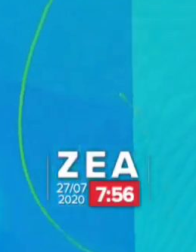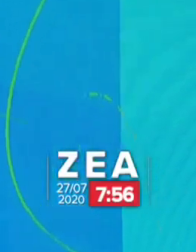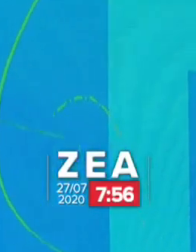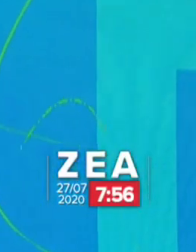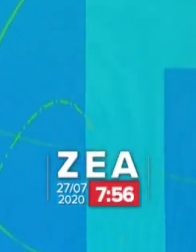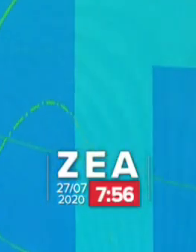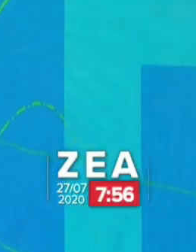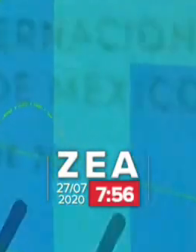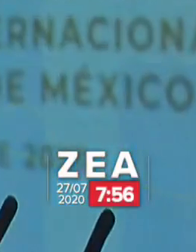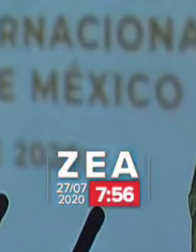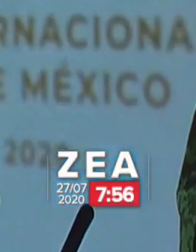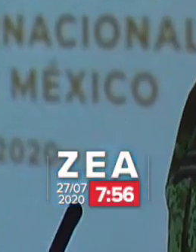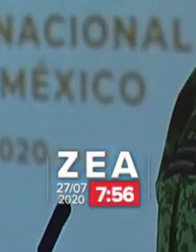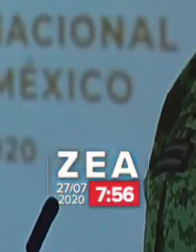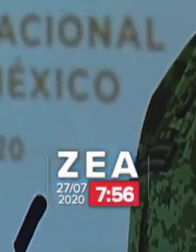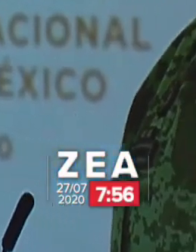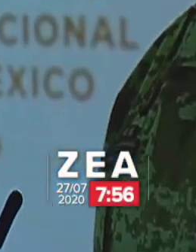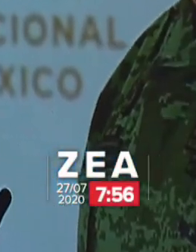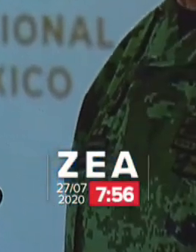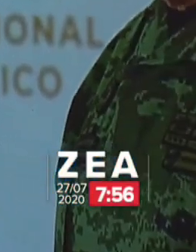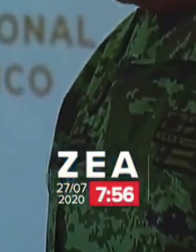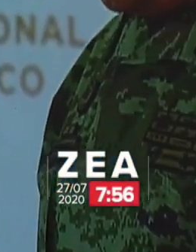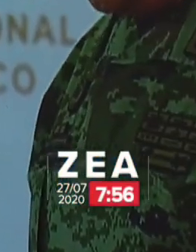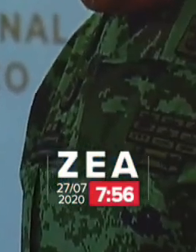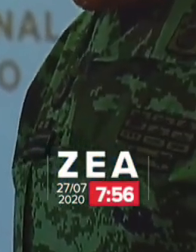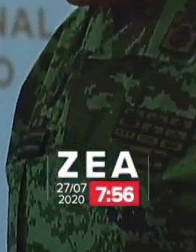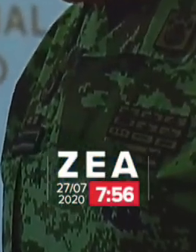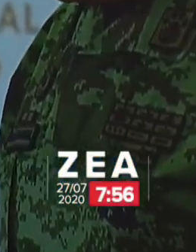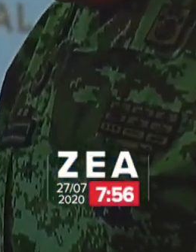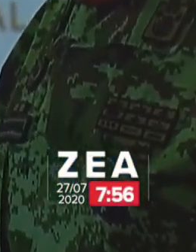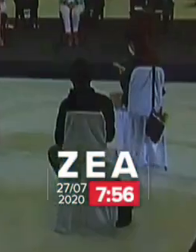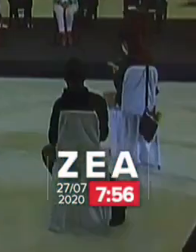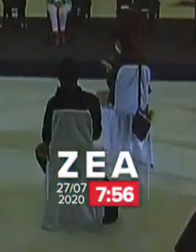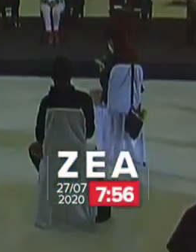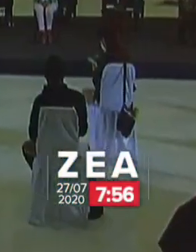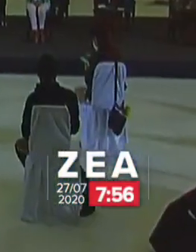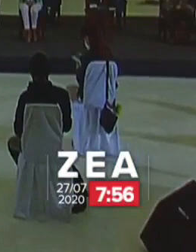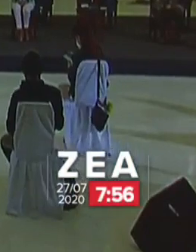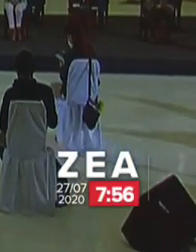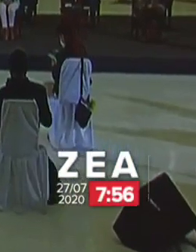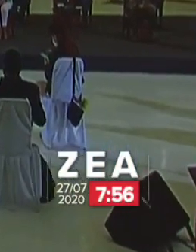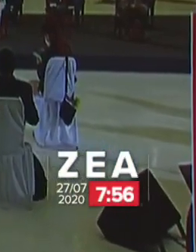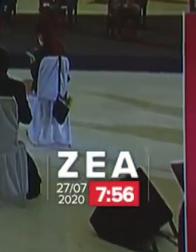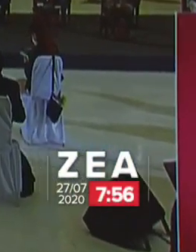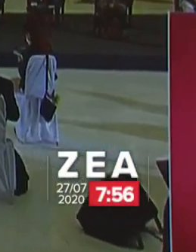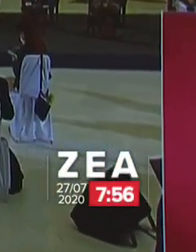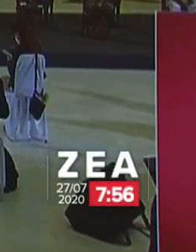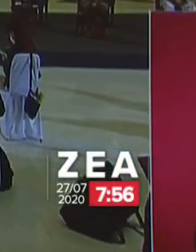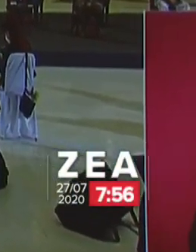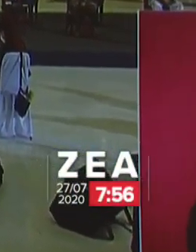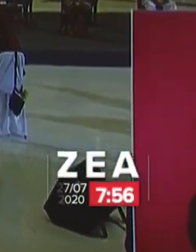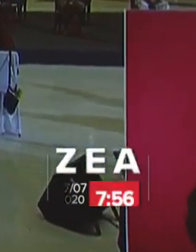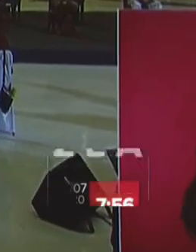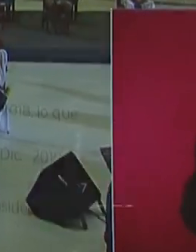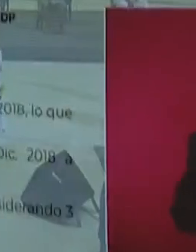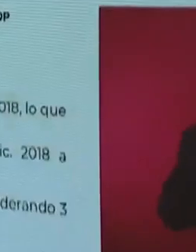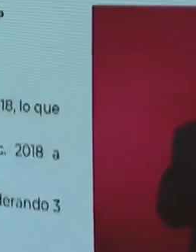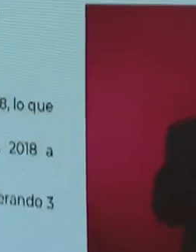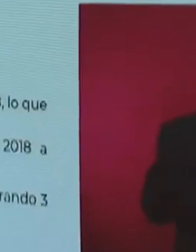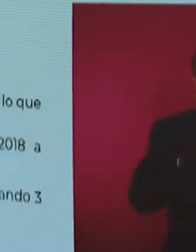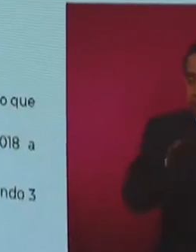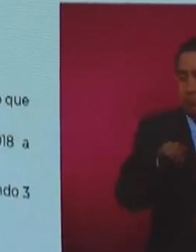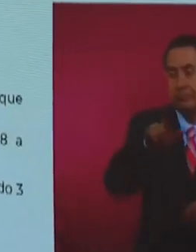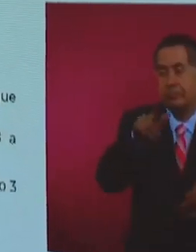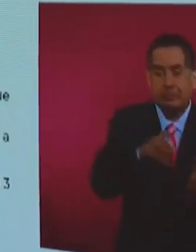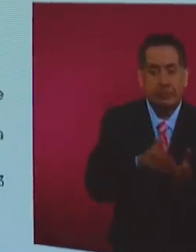Nos vamos a la conferencia de Andrés Manuel López Obrador, precisamente que se está dando desde el hangar, el que era el hangar presidencial, ahora la base 19 de la Fuerza Aérea, y